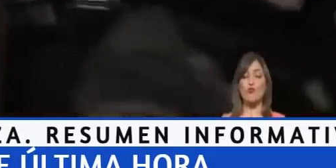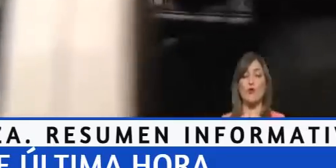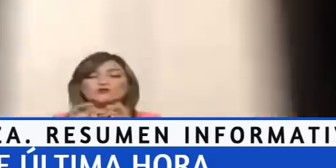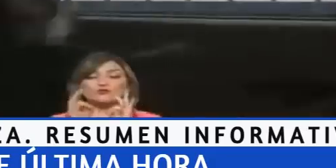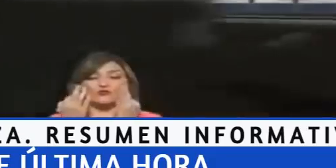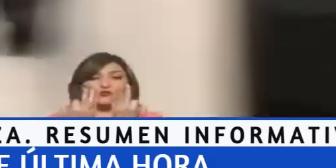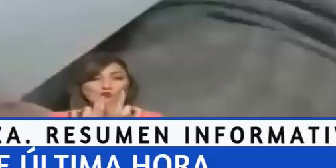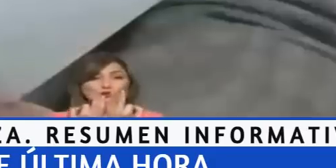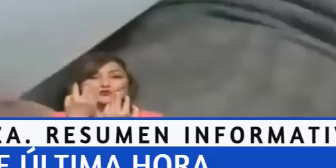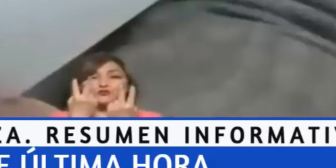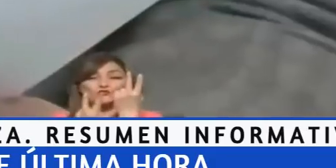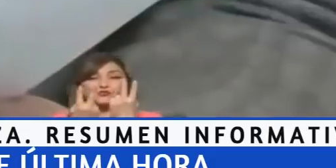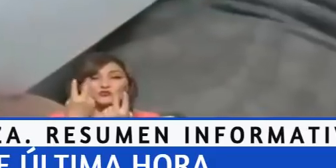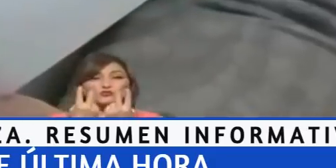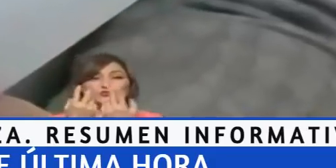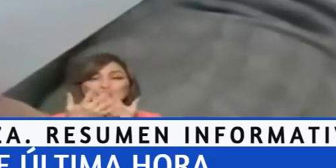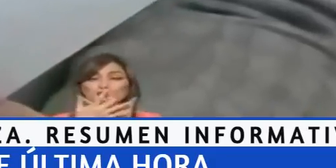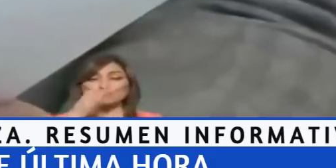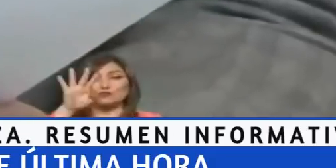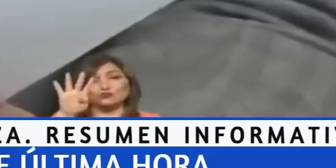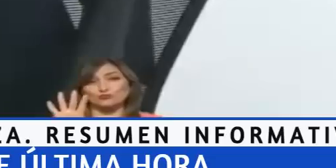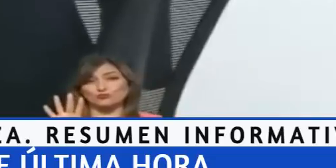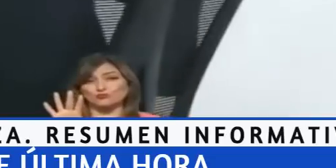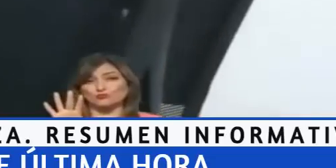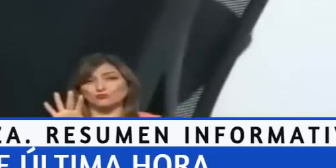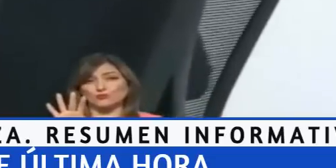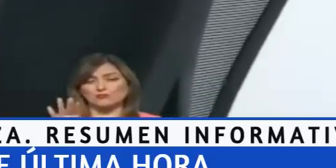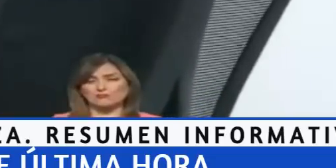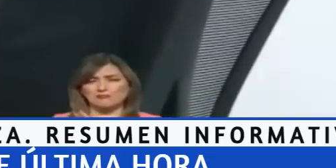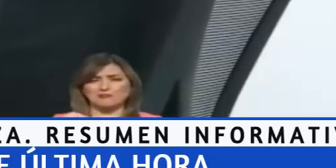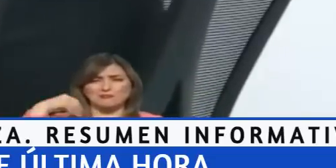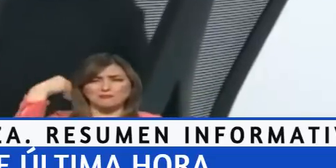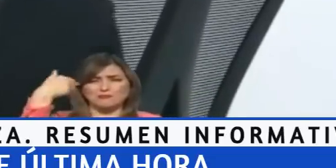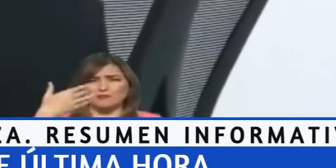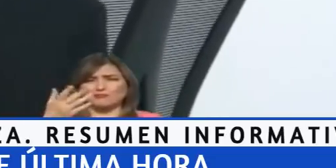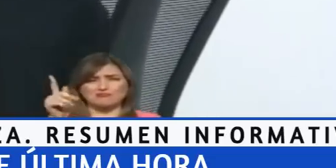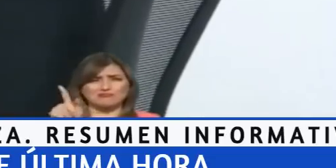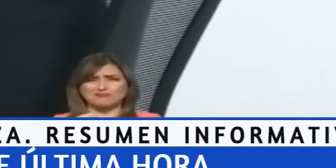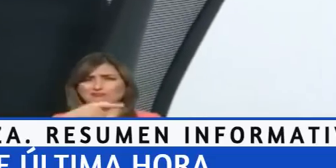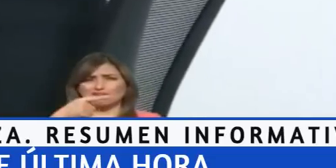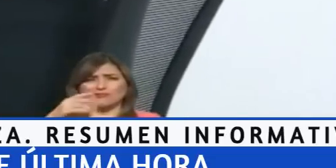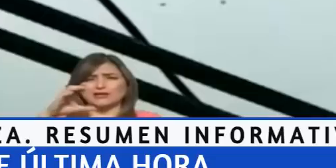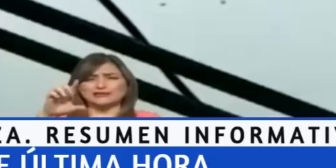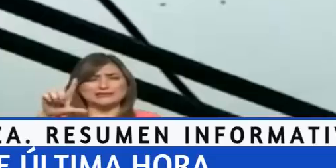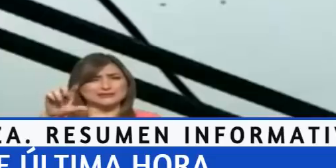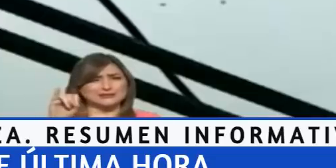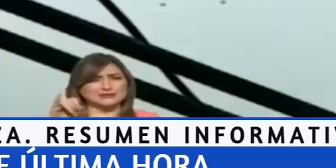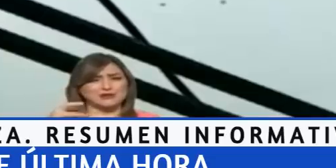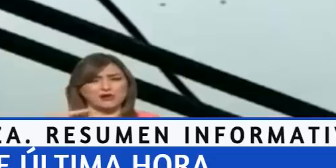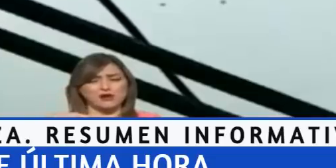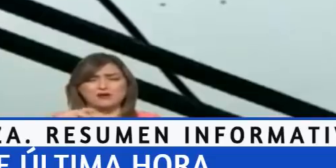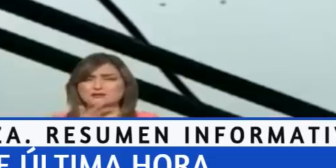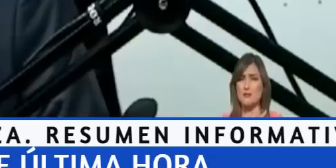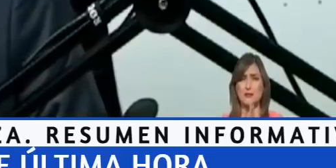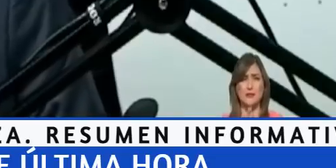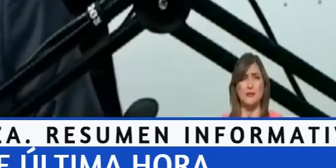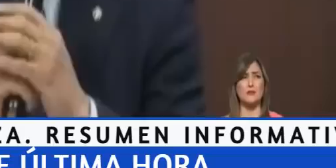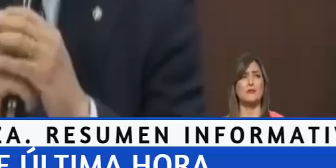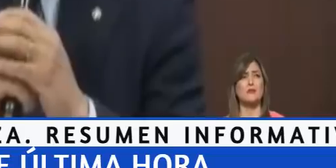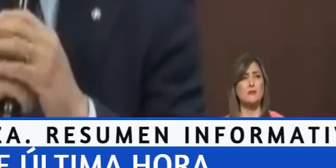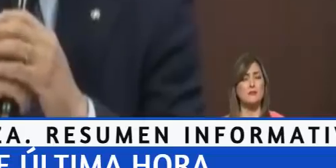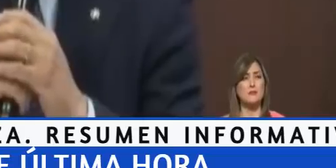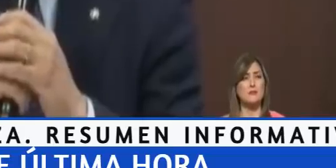en la cárcel 4, que ha negado tener una cuenta bancaria fuera del país y que con Pablo Celi no había una relación de